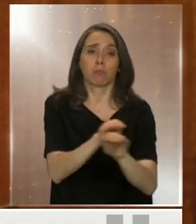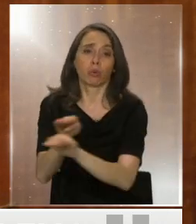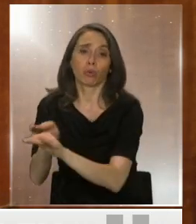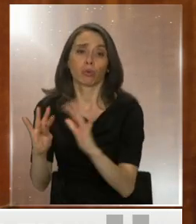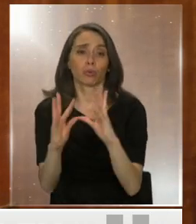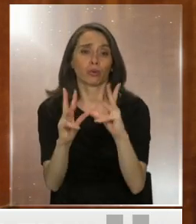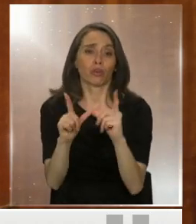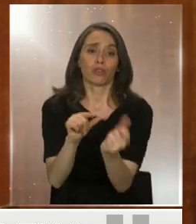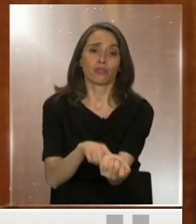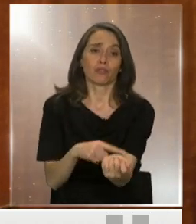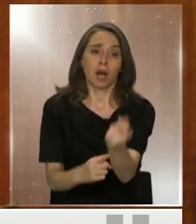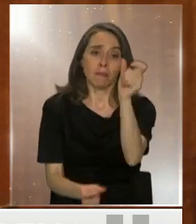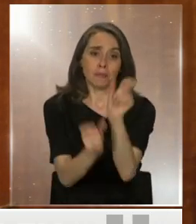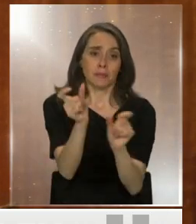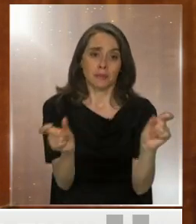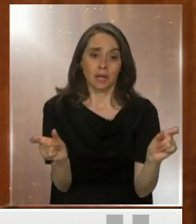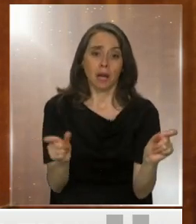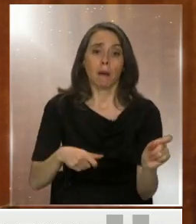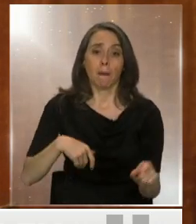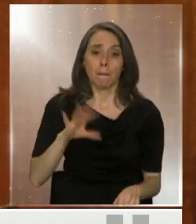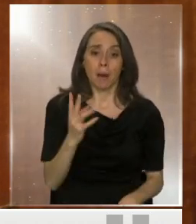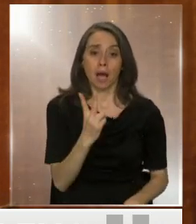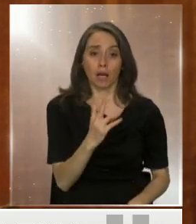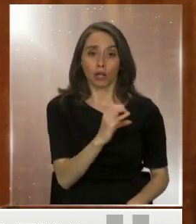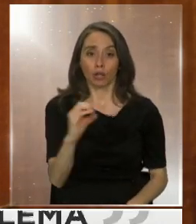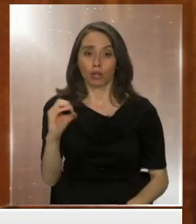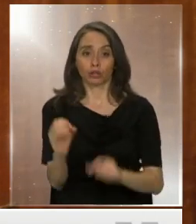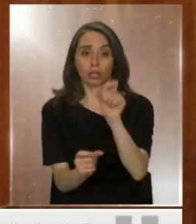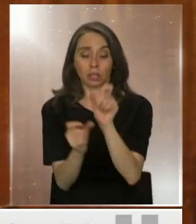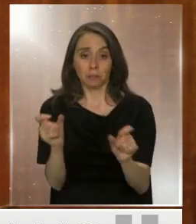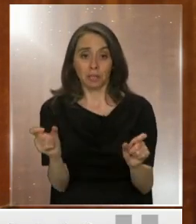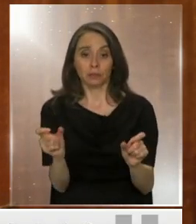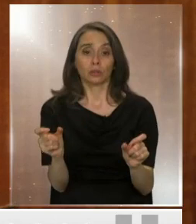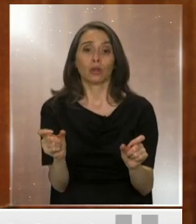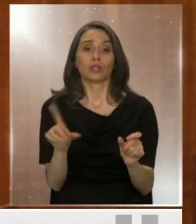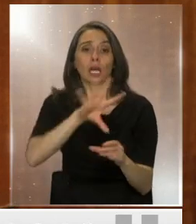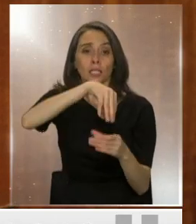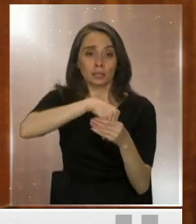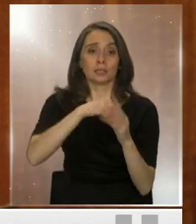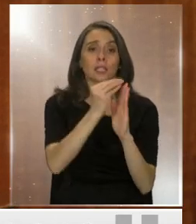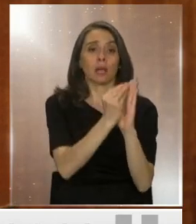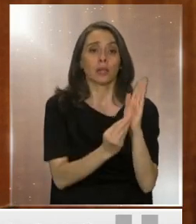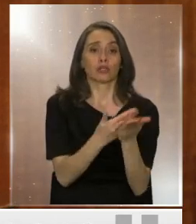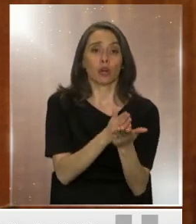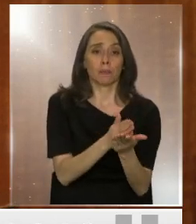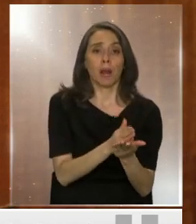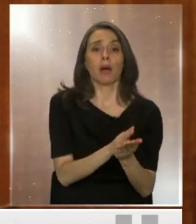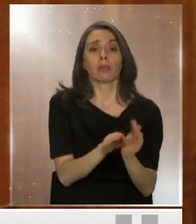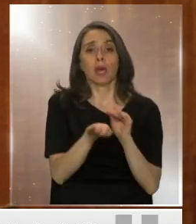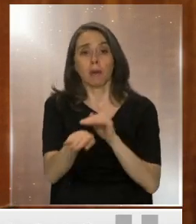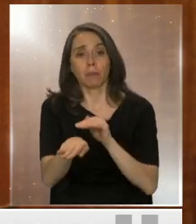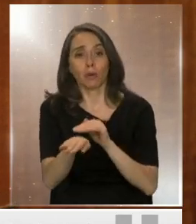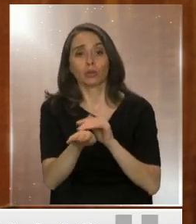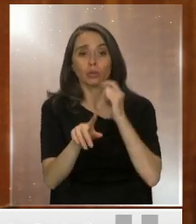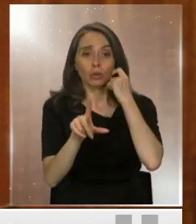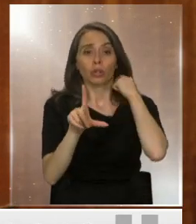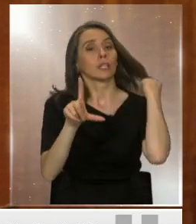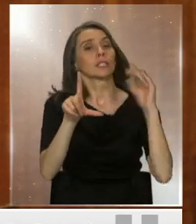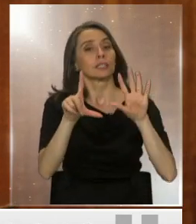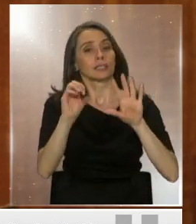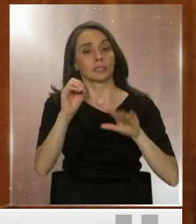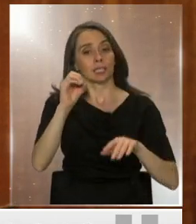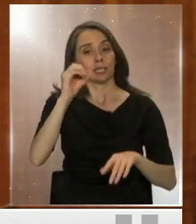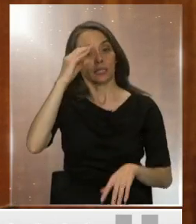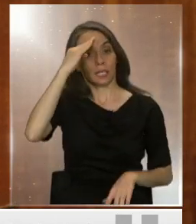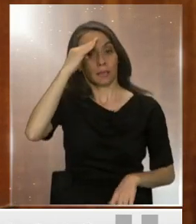familia hay más de 200 personas involucradas en este plan entre los 70 oficiales que